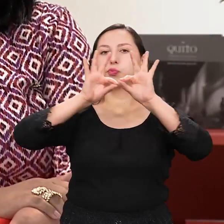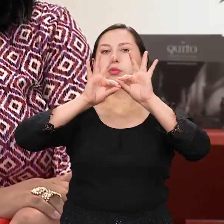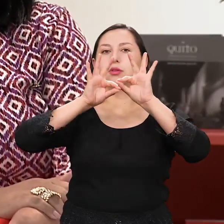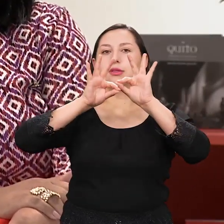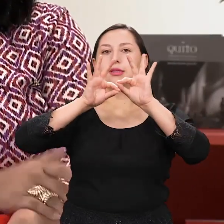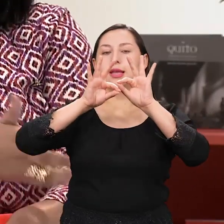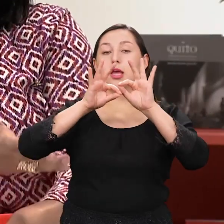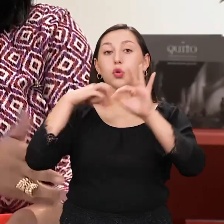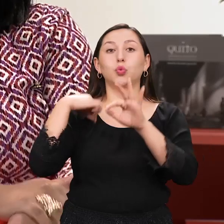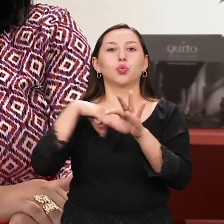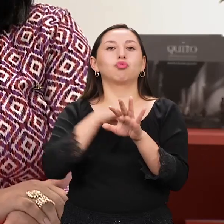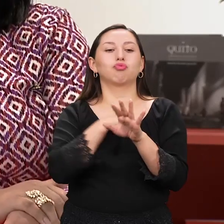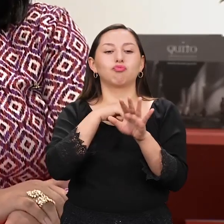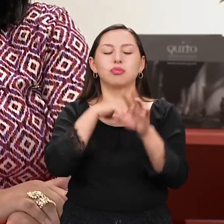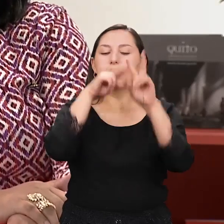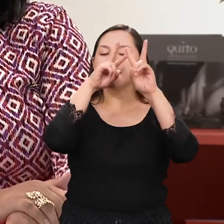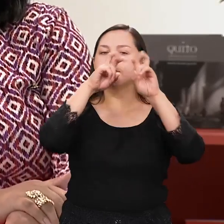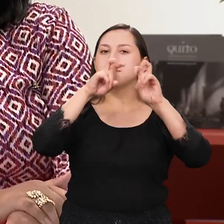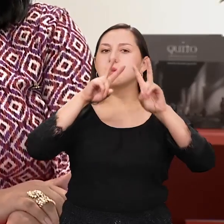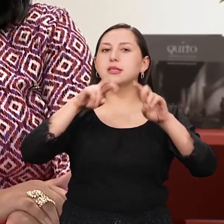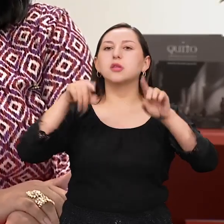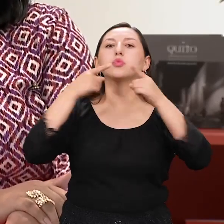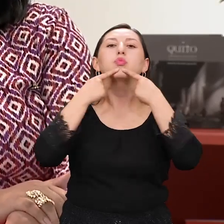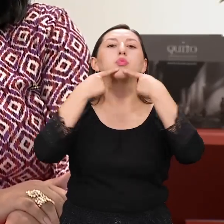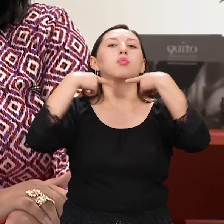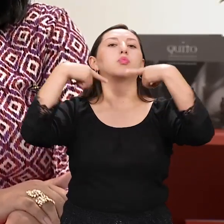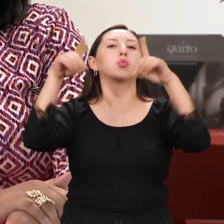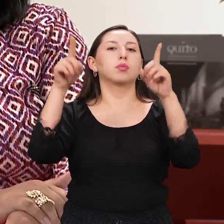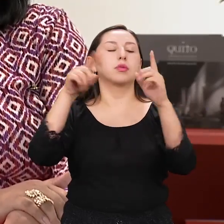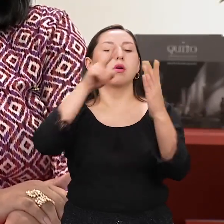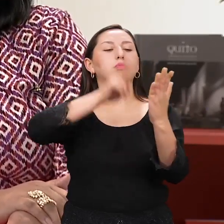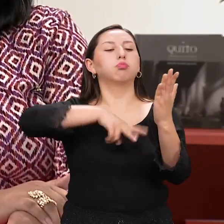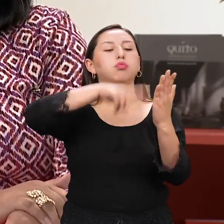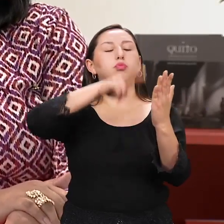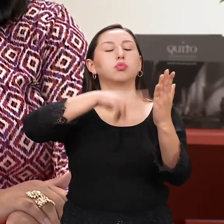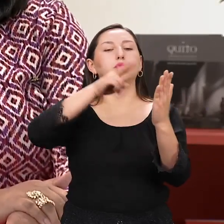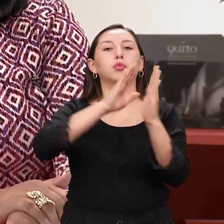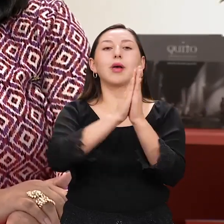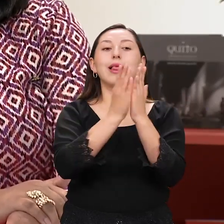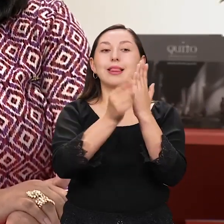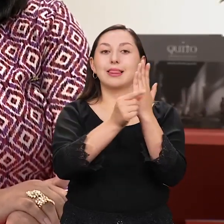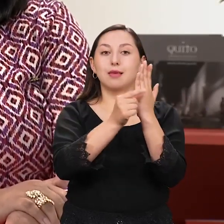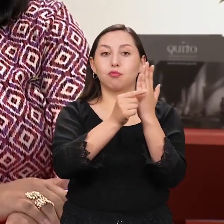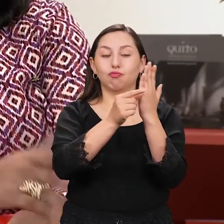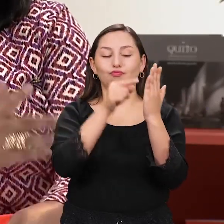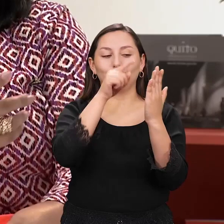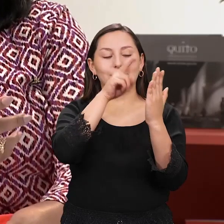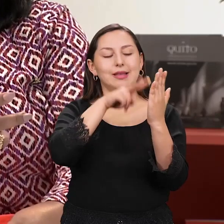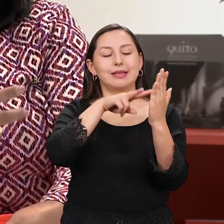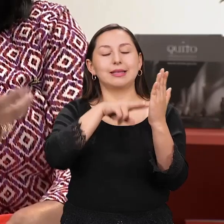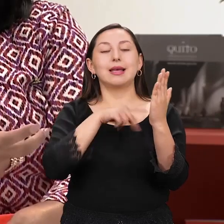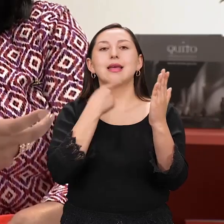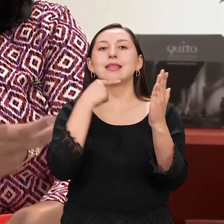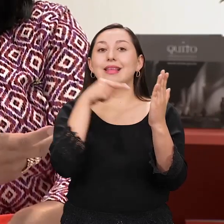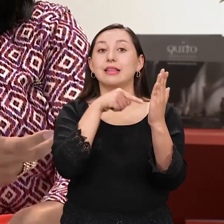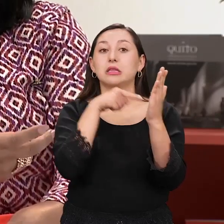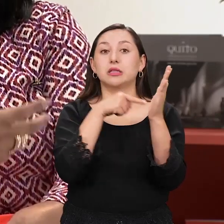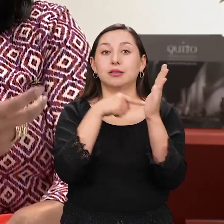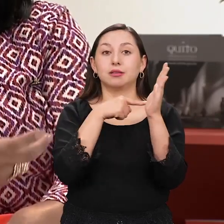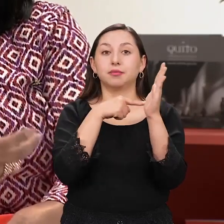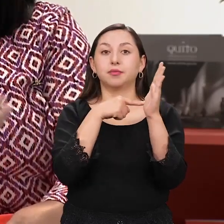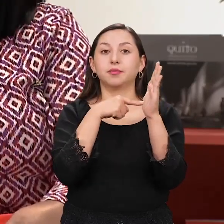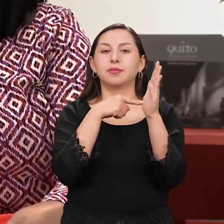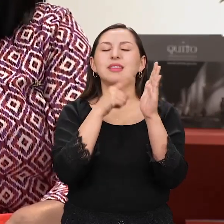cuenta en un estudio, recientemente se publicamos un libro con 6 artículos, en donde nos dimos cuenta que la mayor parte